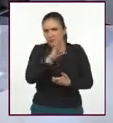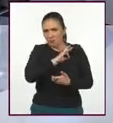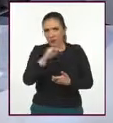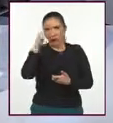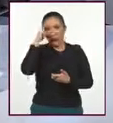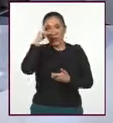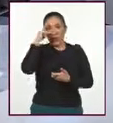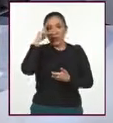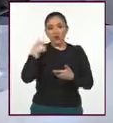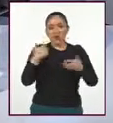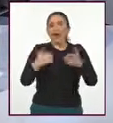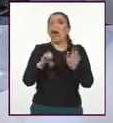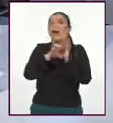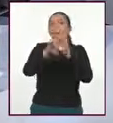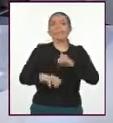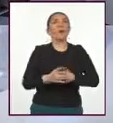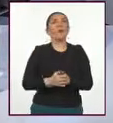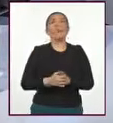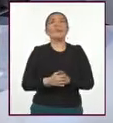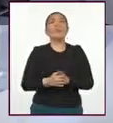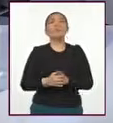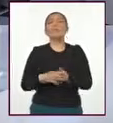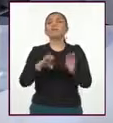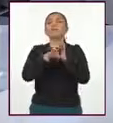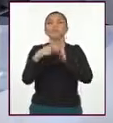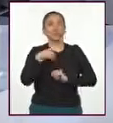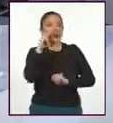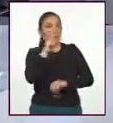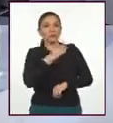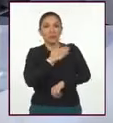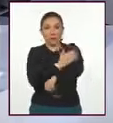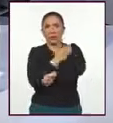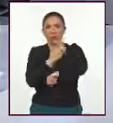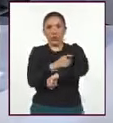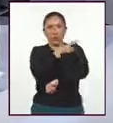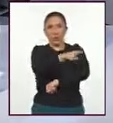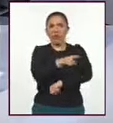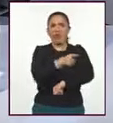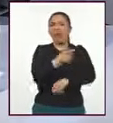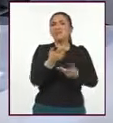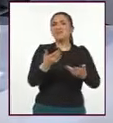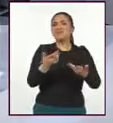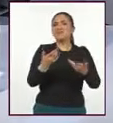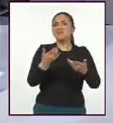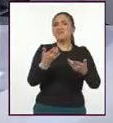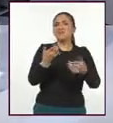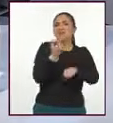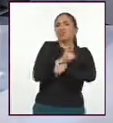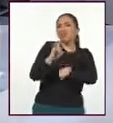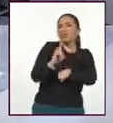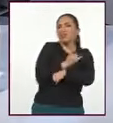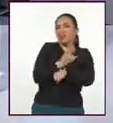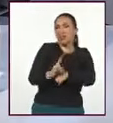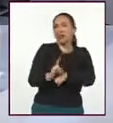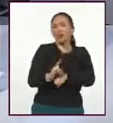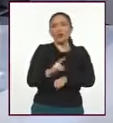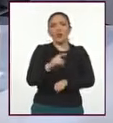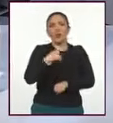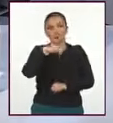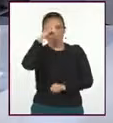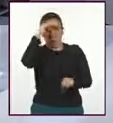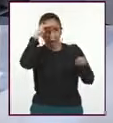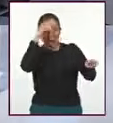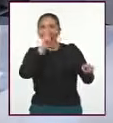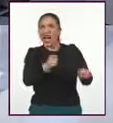que alguno a lo mejor hasta vio a algún compañero que no seguía la norma y se molestó, pensó pues es por rebeldía, fue como